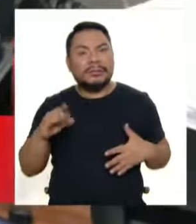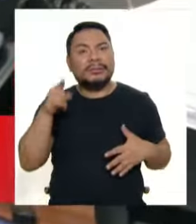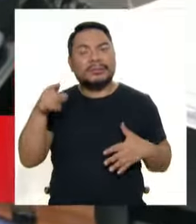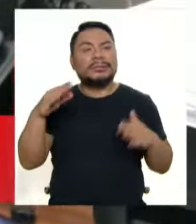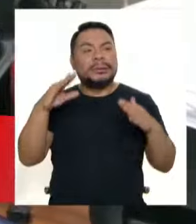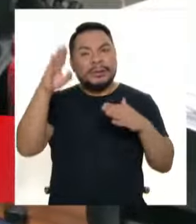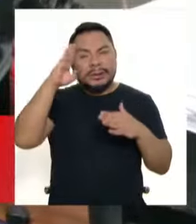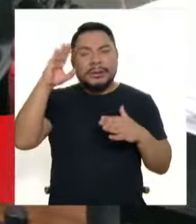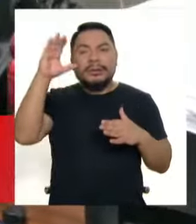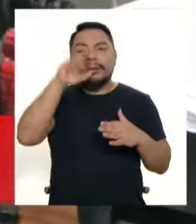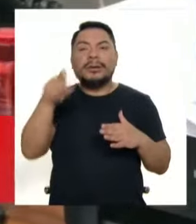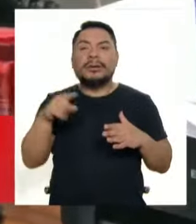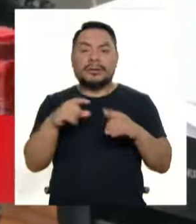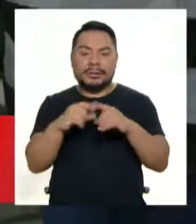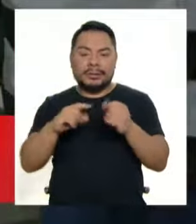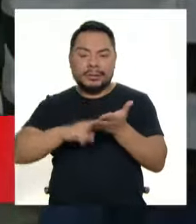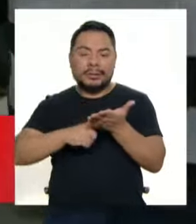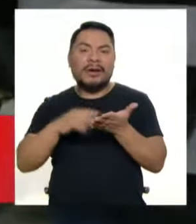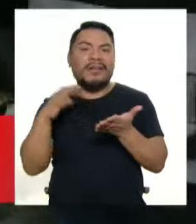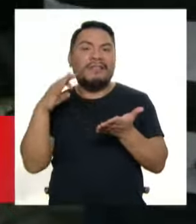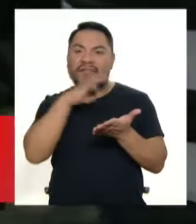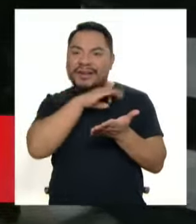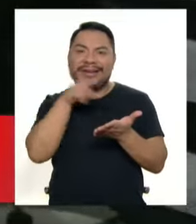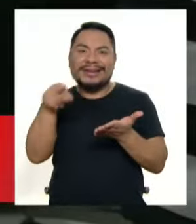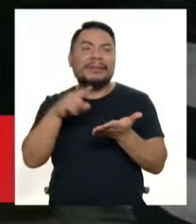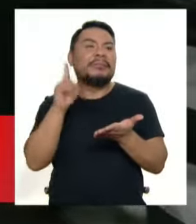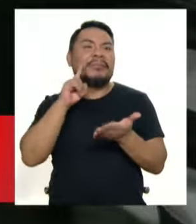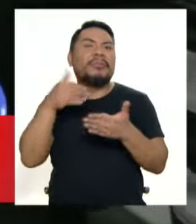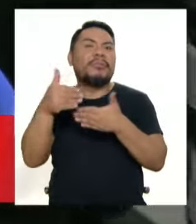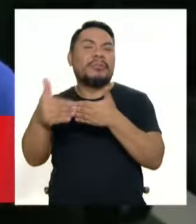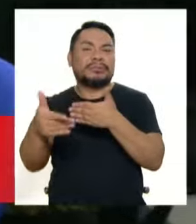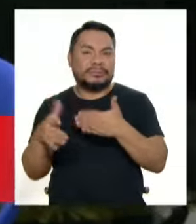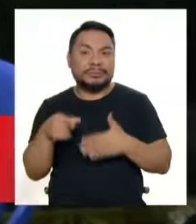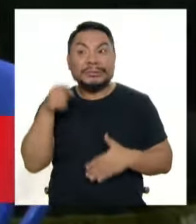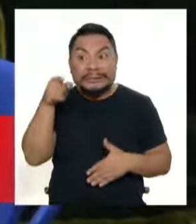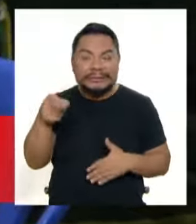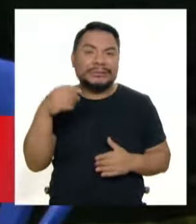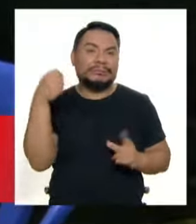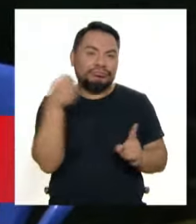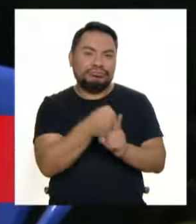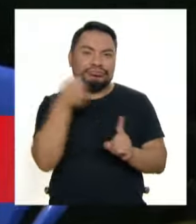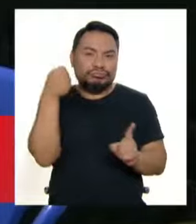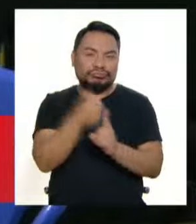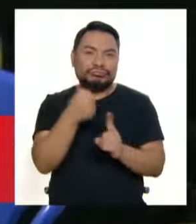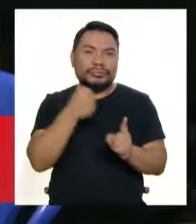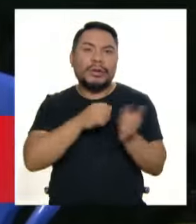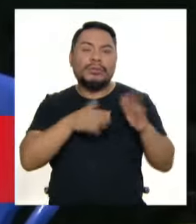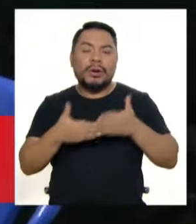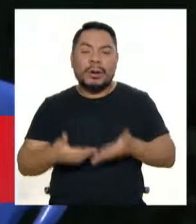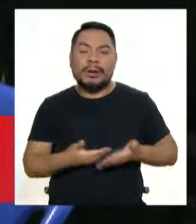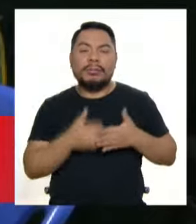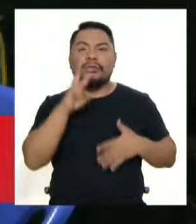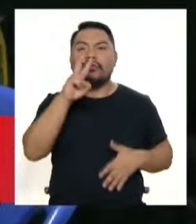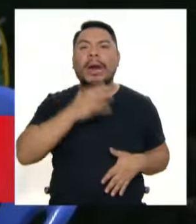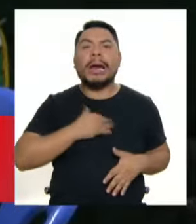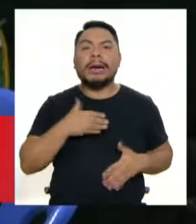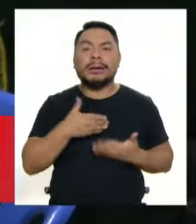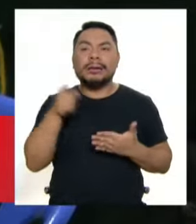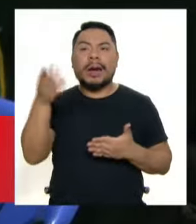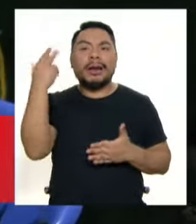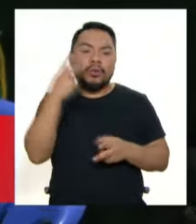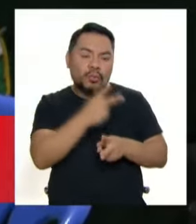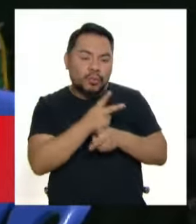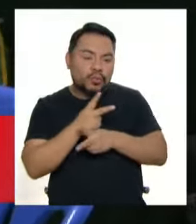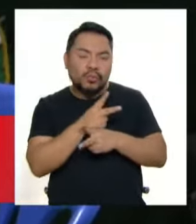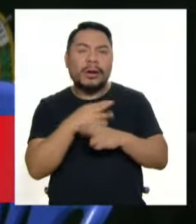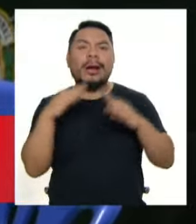por falsificación de identidad. Y es acusada de golpear y asesinar a una bebé de solo 2 años cuando la cuidaba